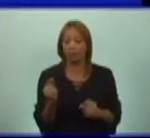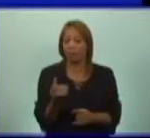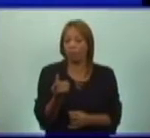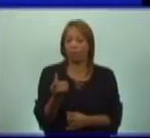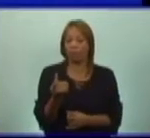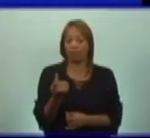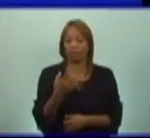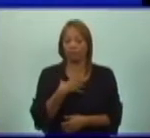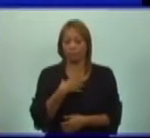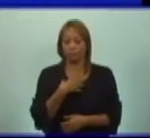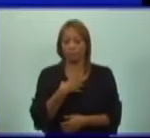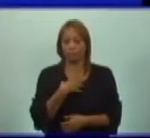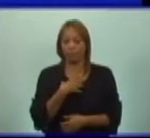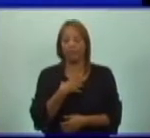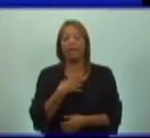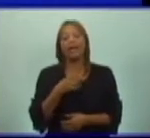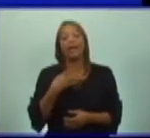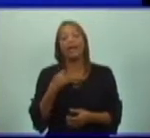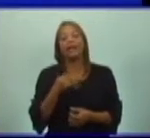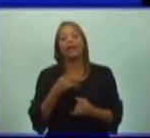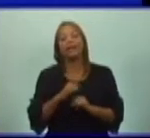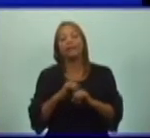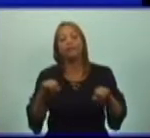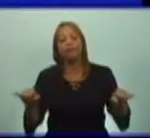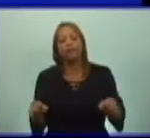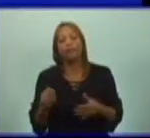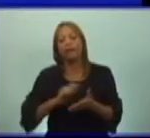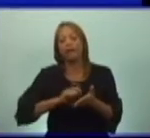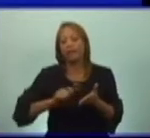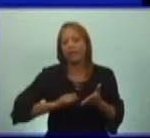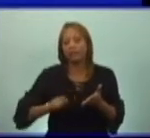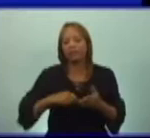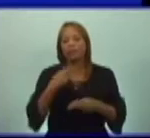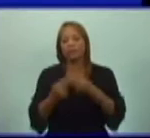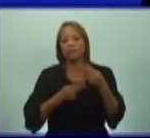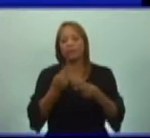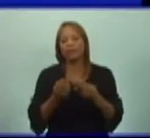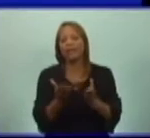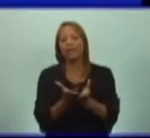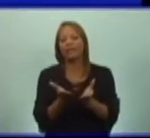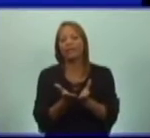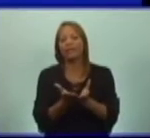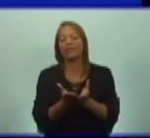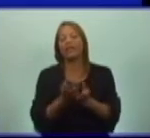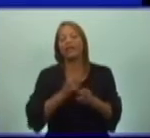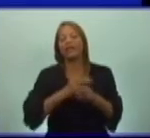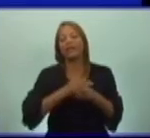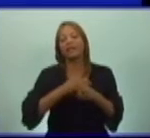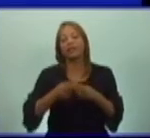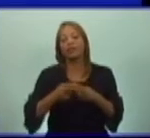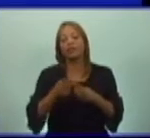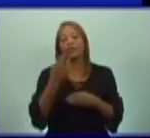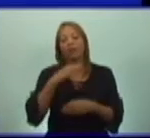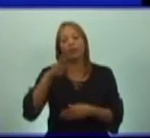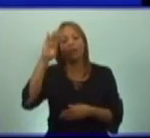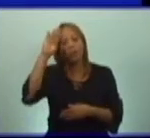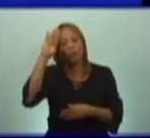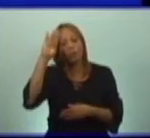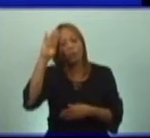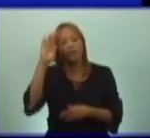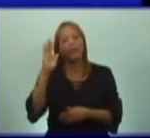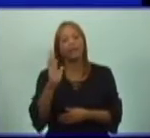El informe escrito lo realizarán en la libreta de Historia de Cuba, respetando